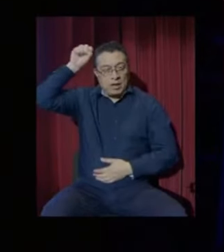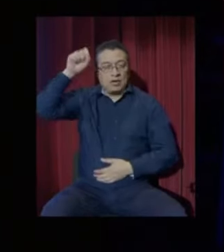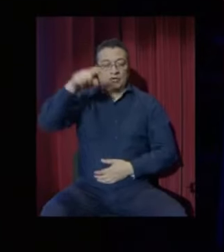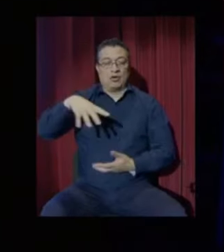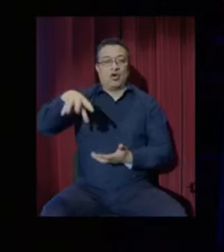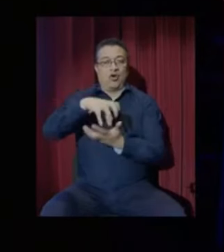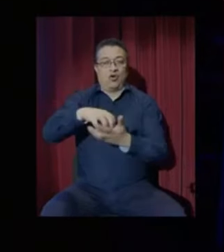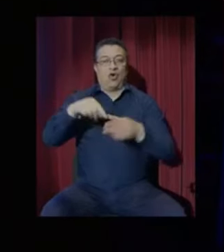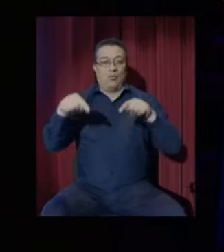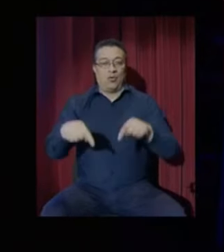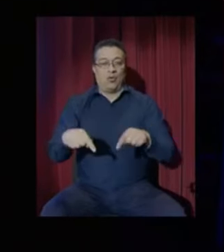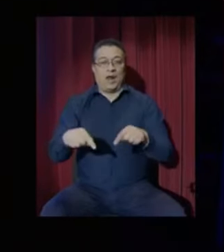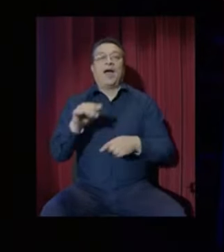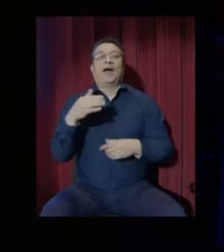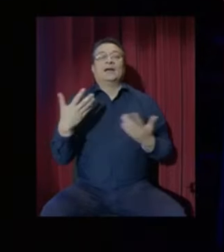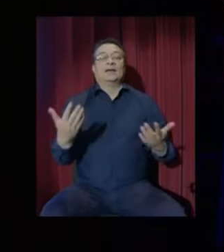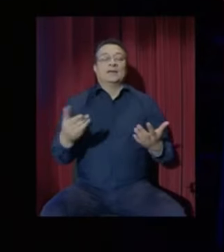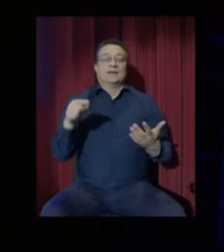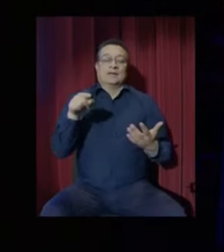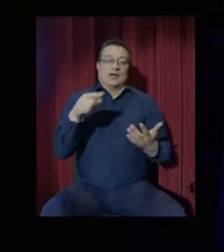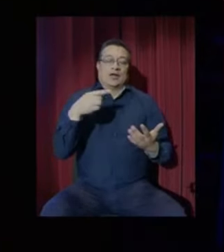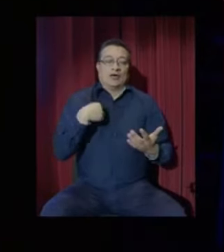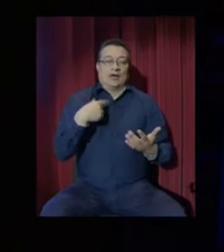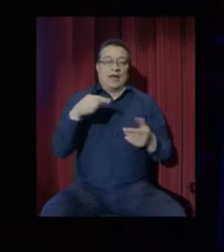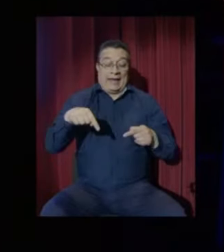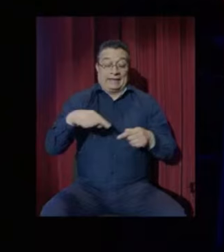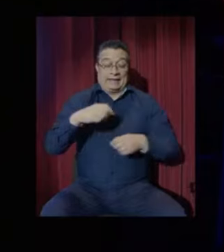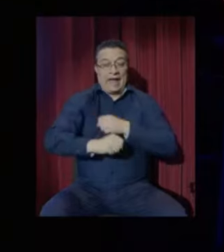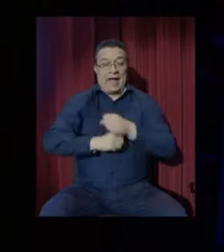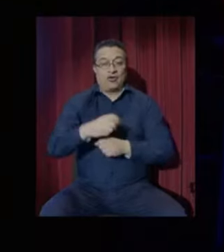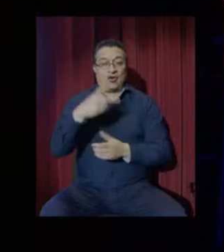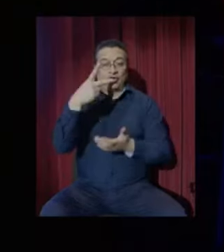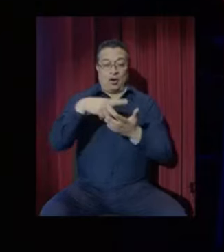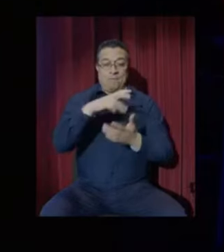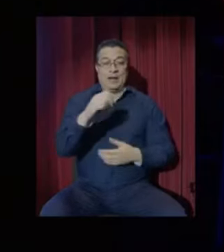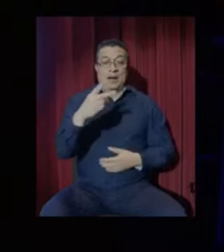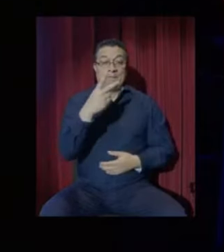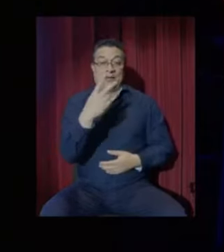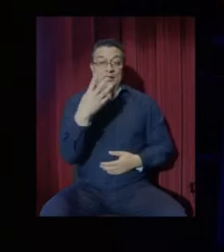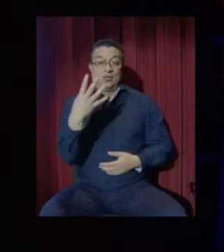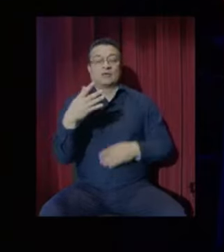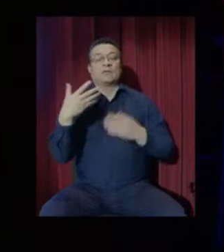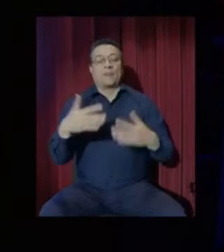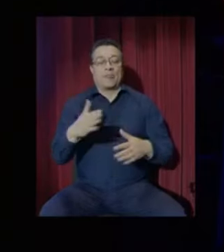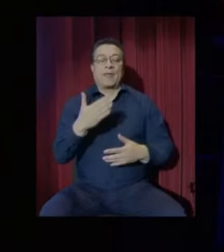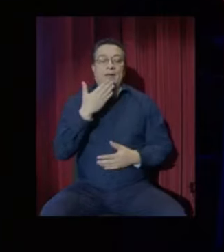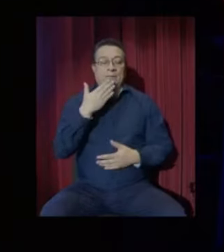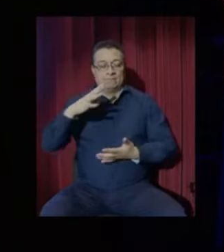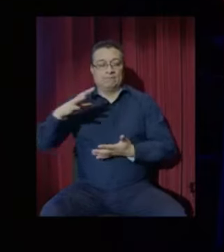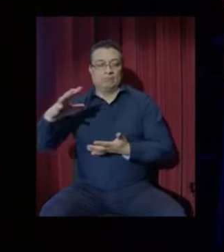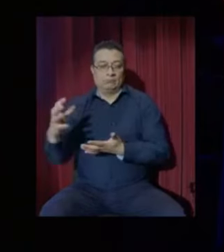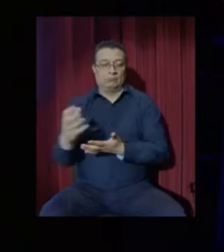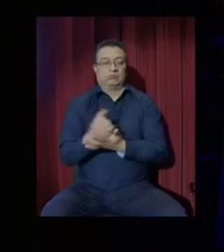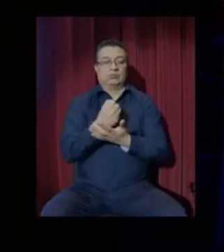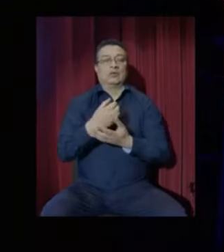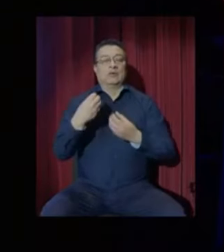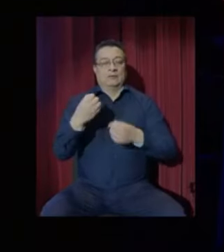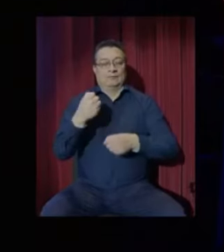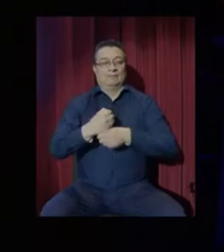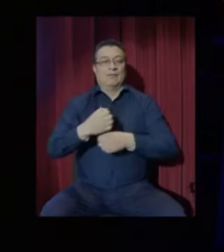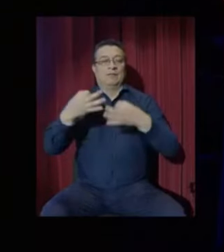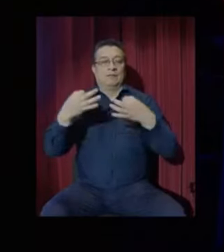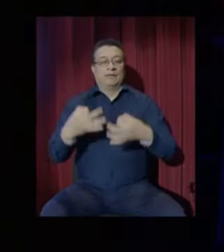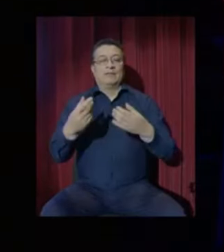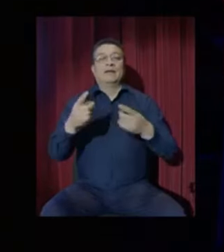nuestra comuna es que eh Al menos en este año 2024 logramos también una una gran labor en